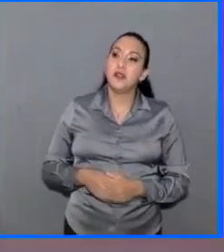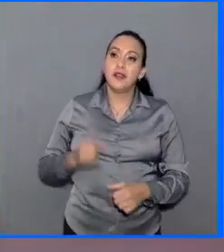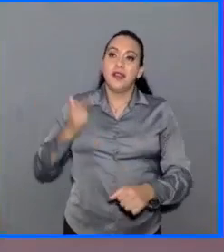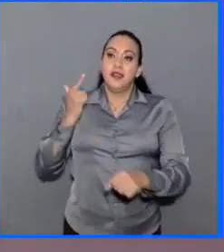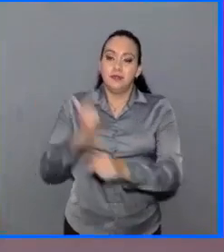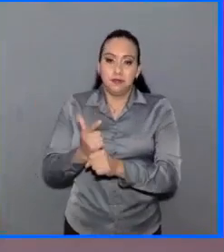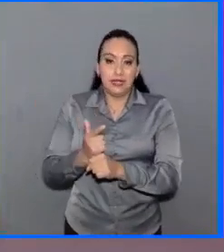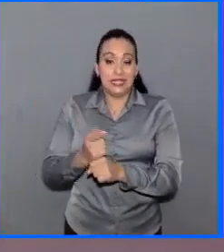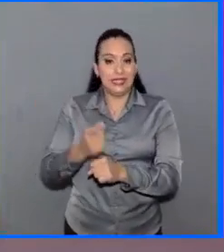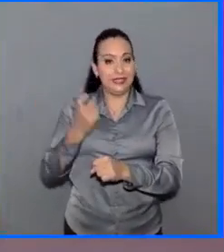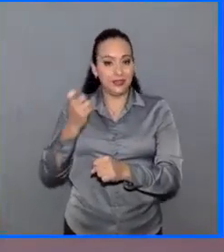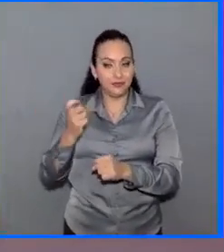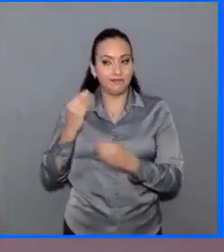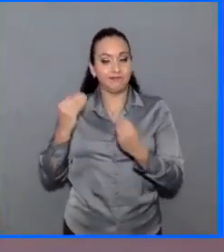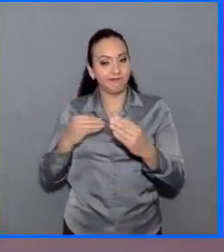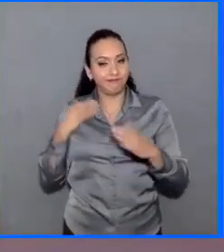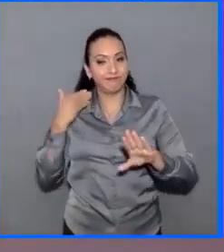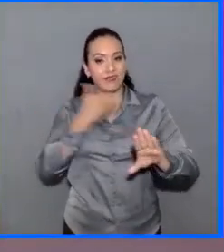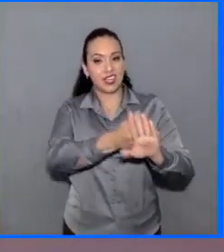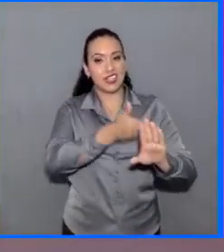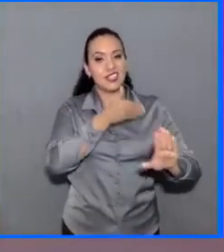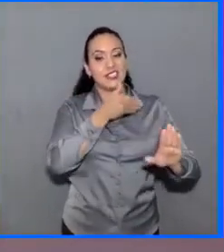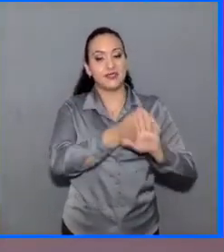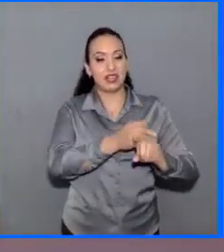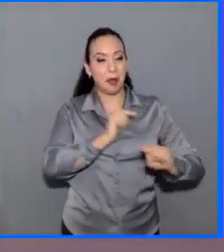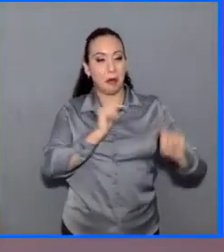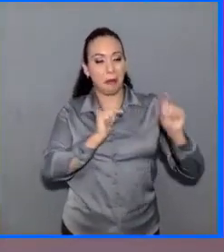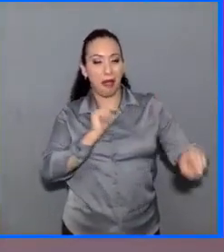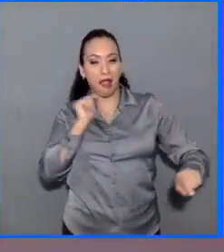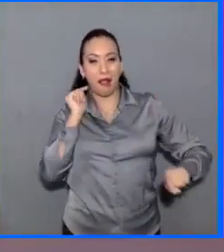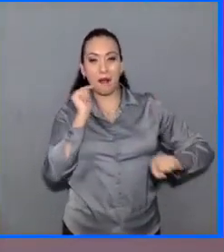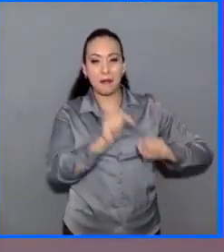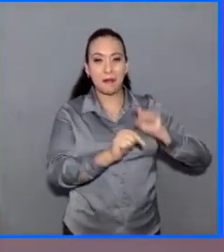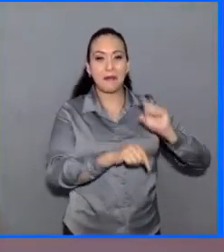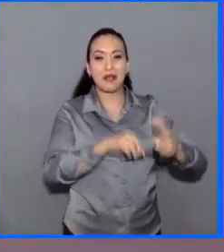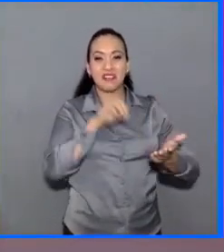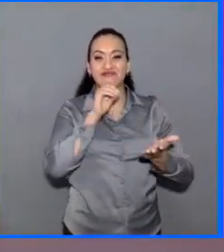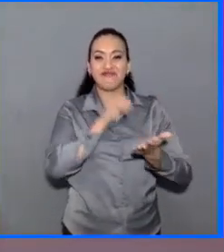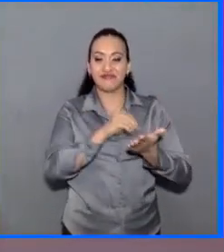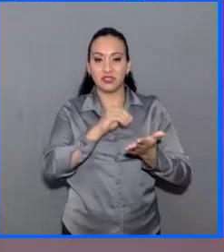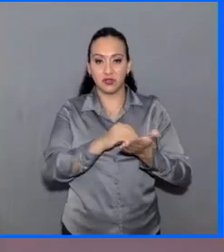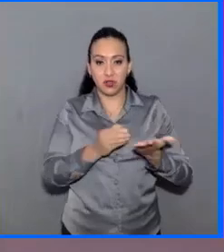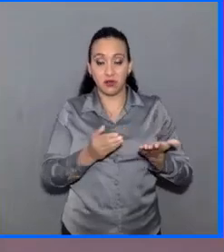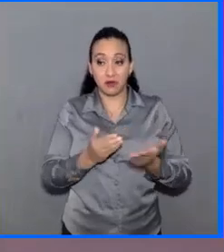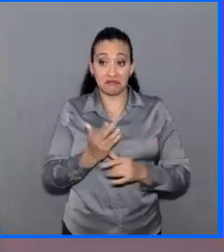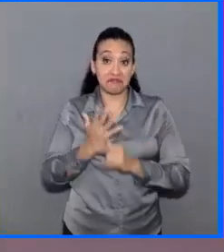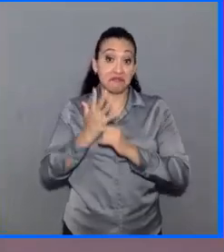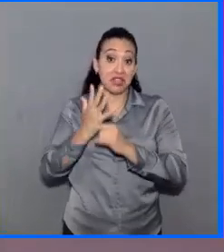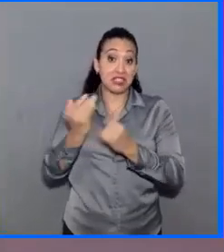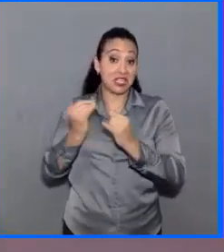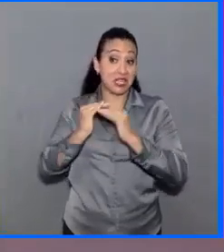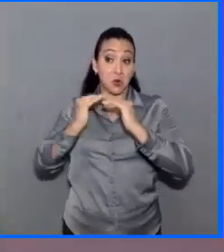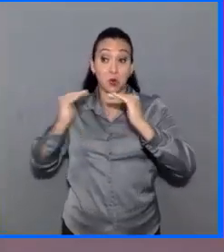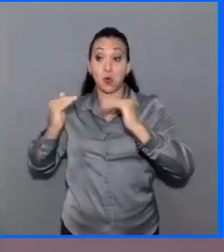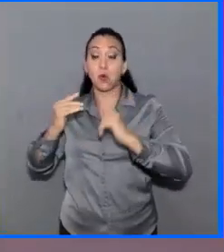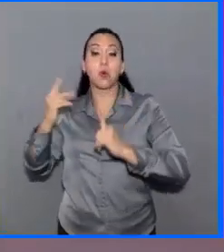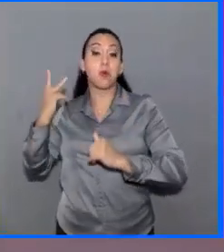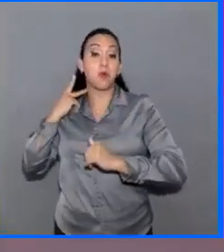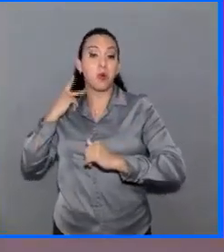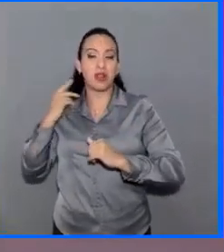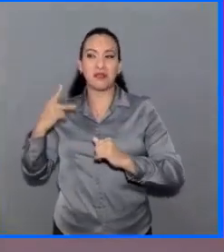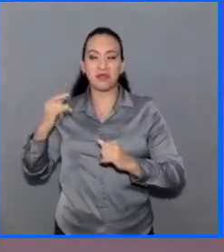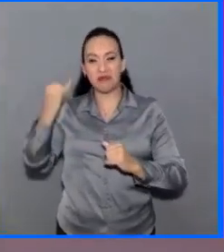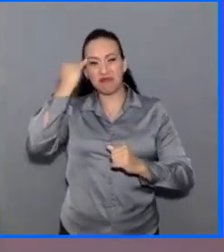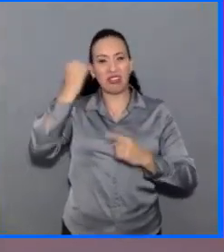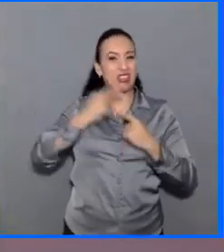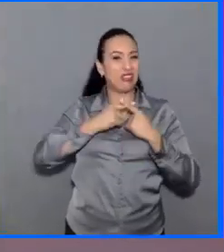fundamental puede verse erosionado, incluso en democracias consolidadas, por dinámicas políticas polarizadas, campañas